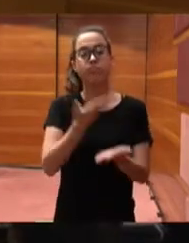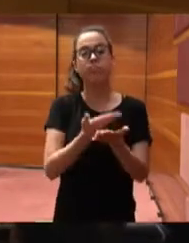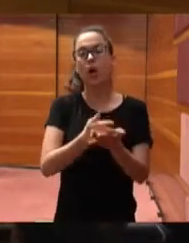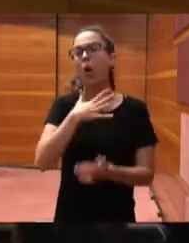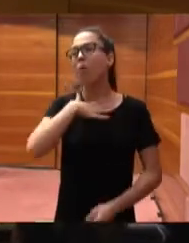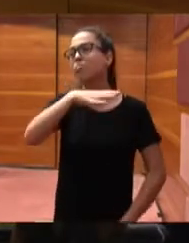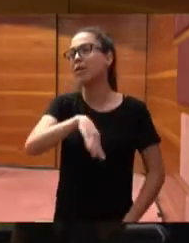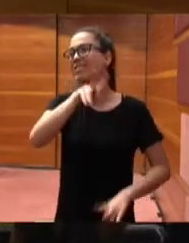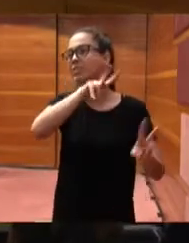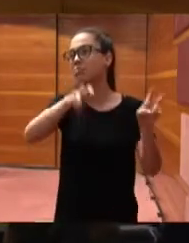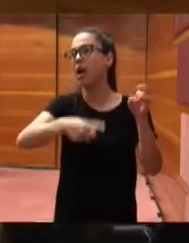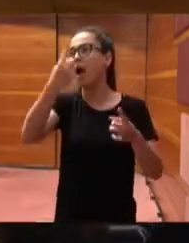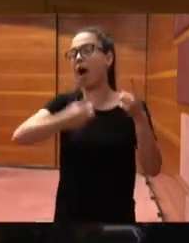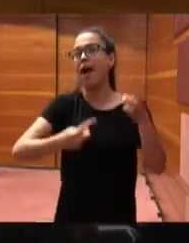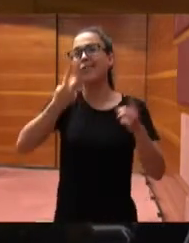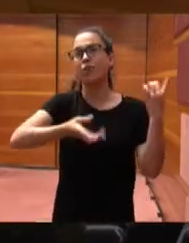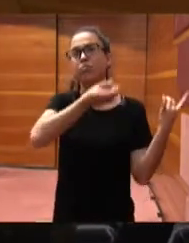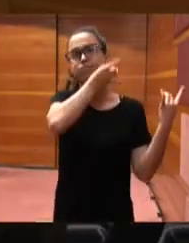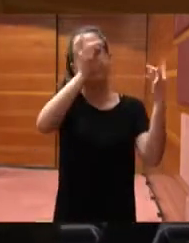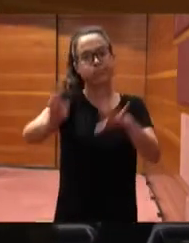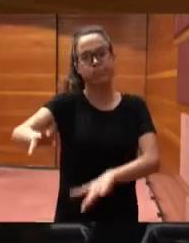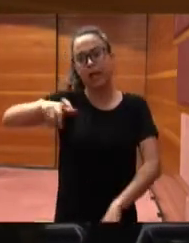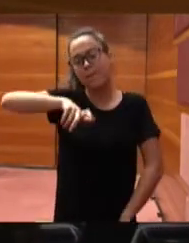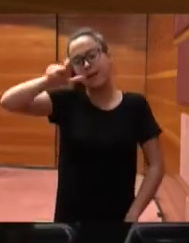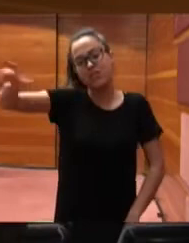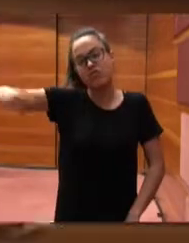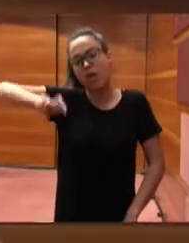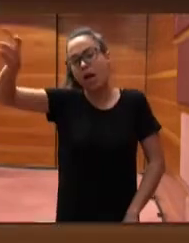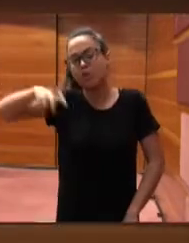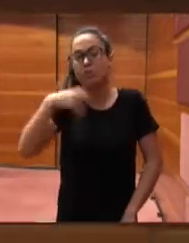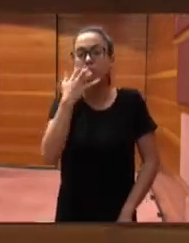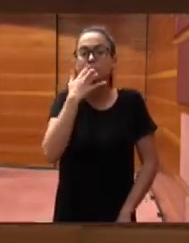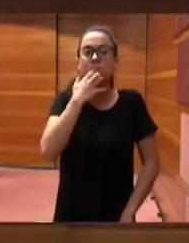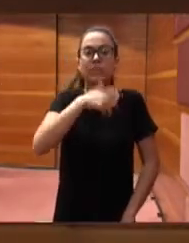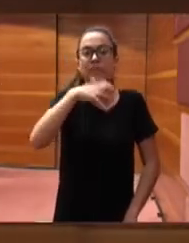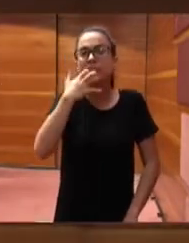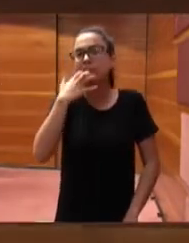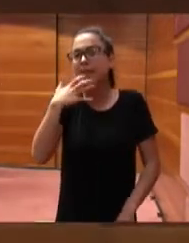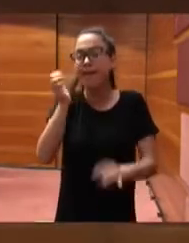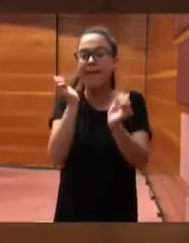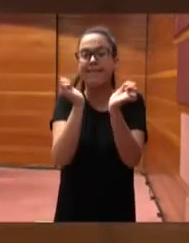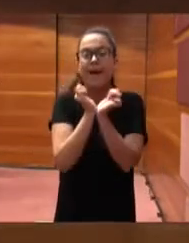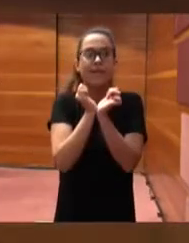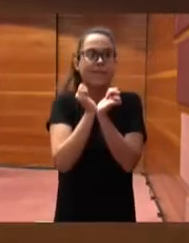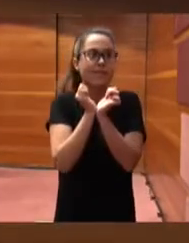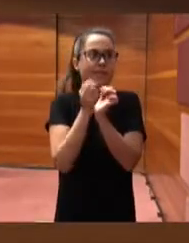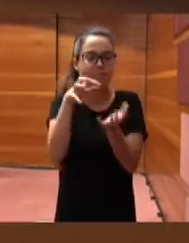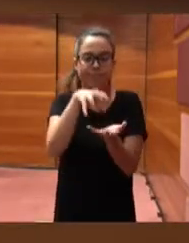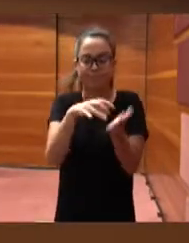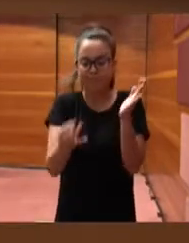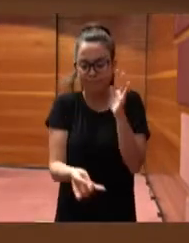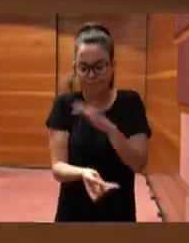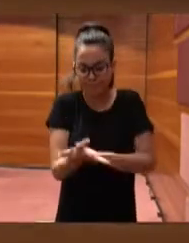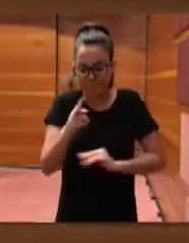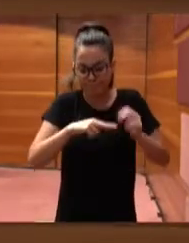deliberar algunos temas, como la compensación que le va a tocar al pueblo que le toque la cárcel, que le puedo dar de positivo ante